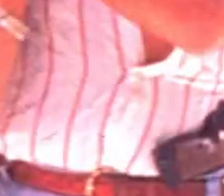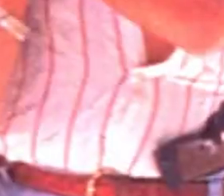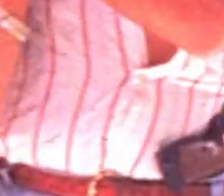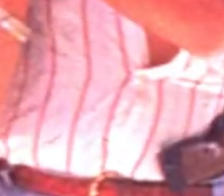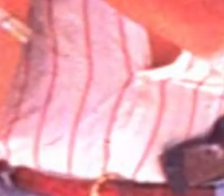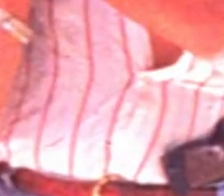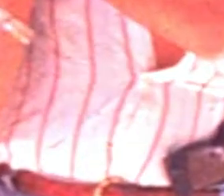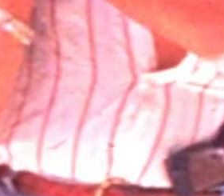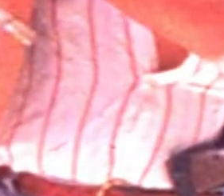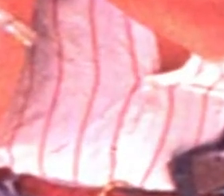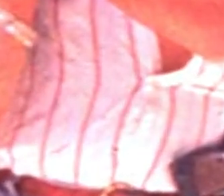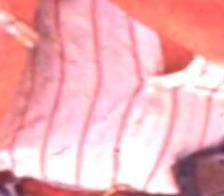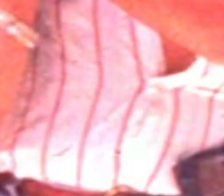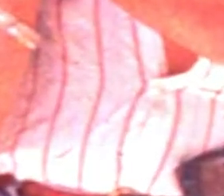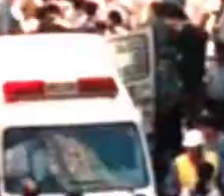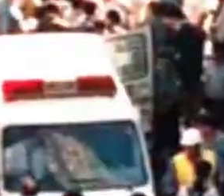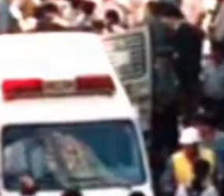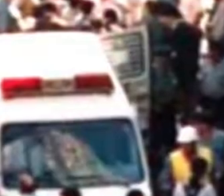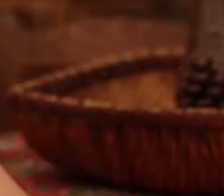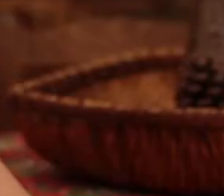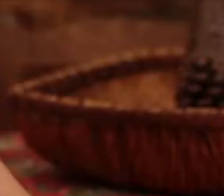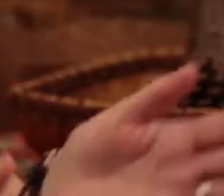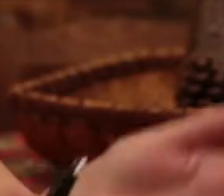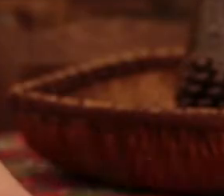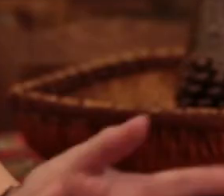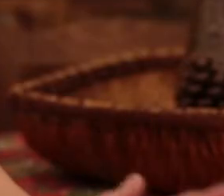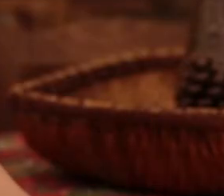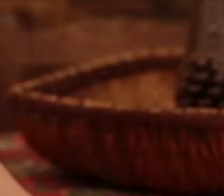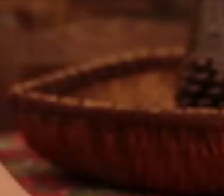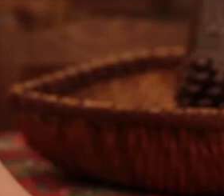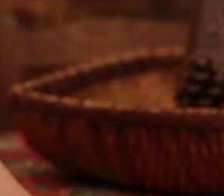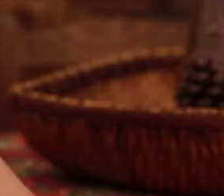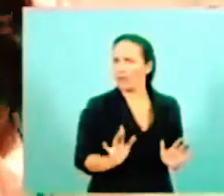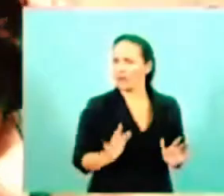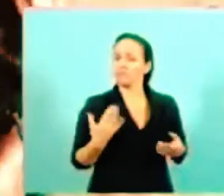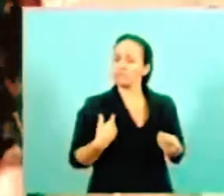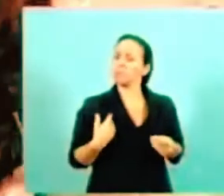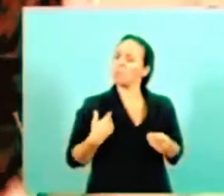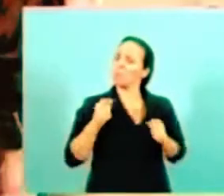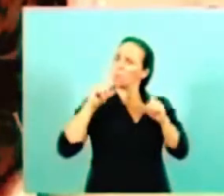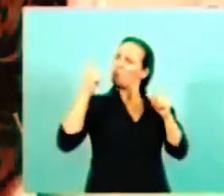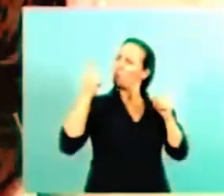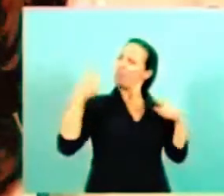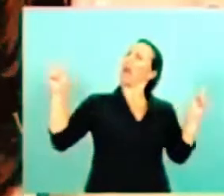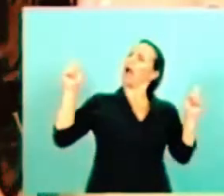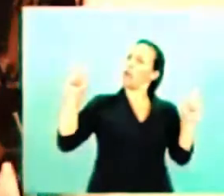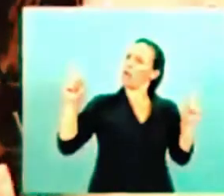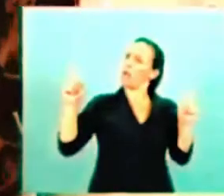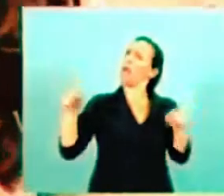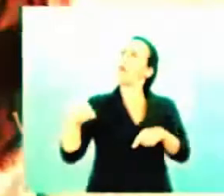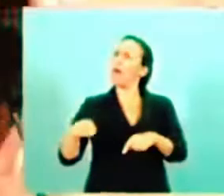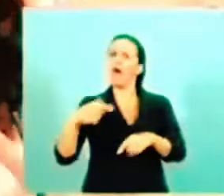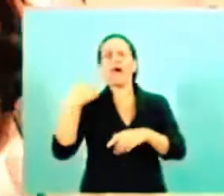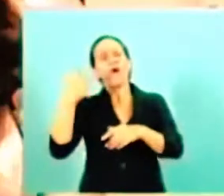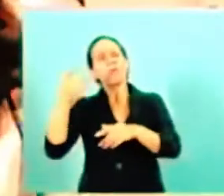AMIA, no porque no quiera que se fije el interés en la AMIA, pero como que siempre quedamos relegados. Que nadie hable del atentado